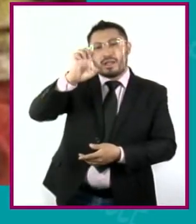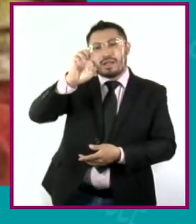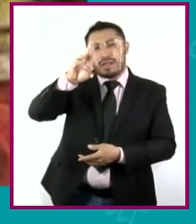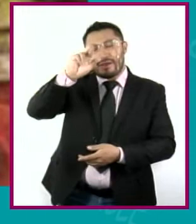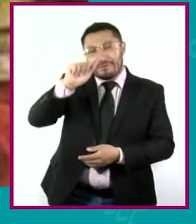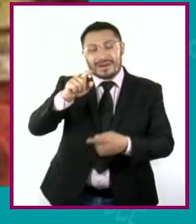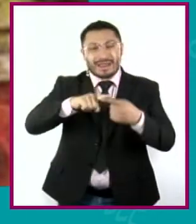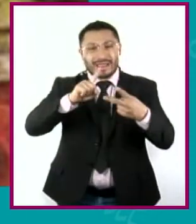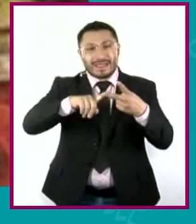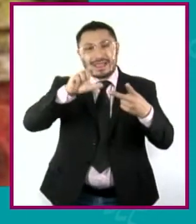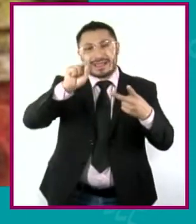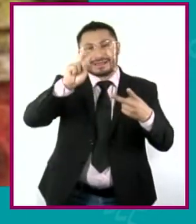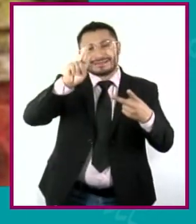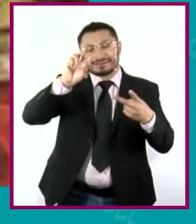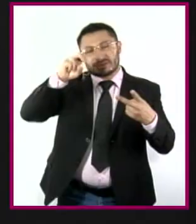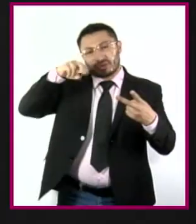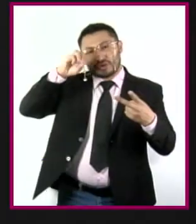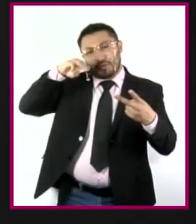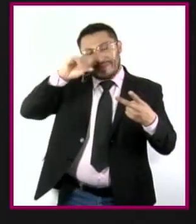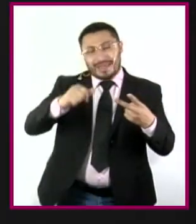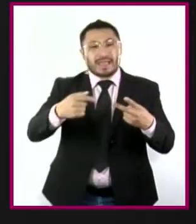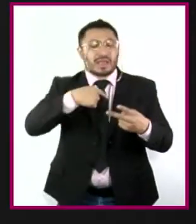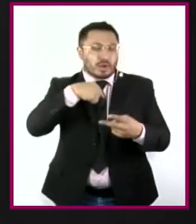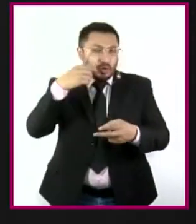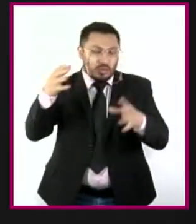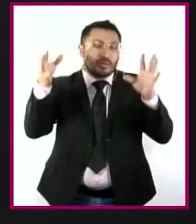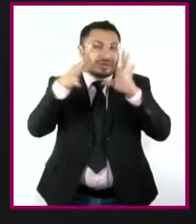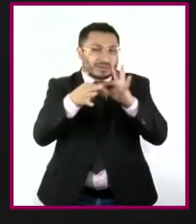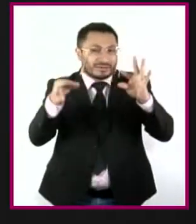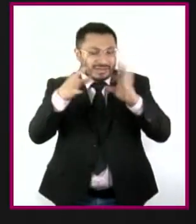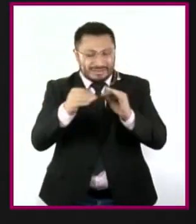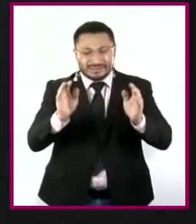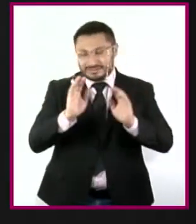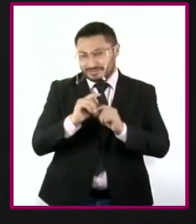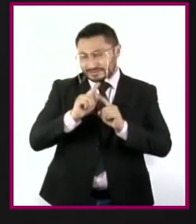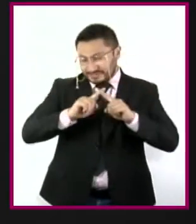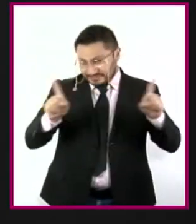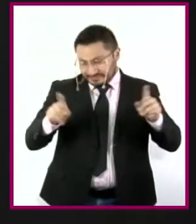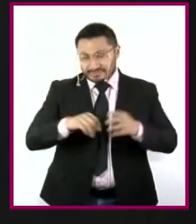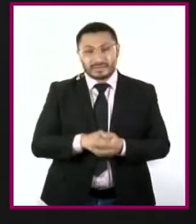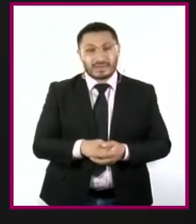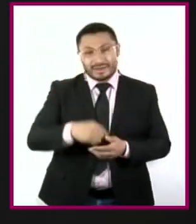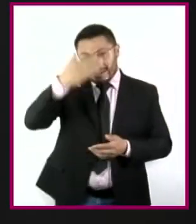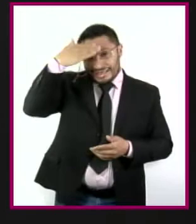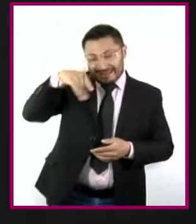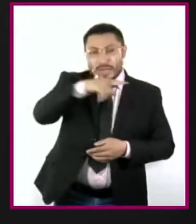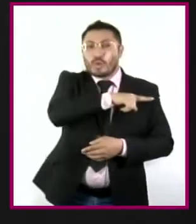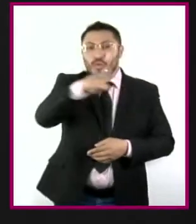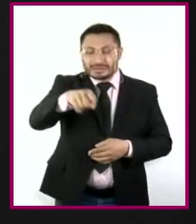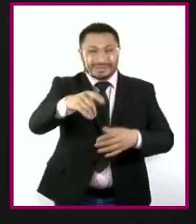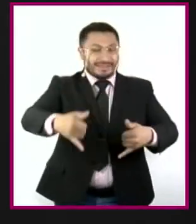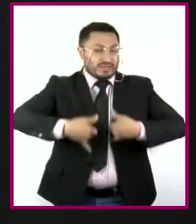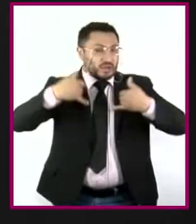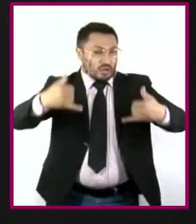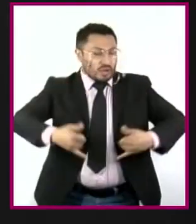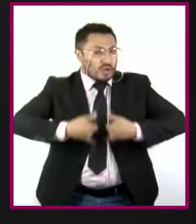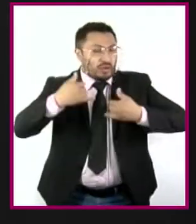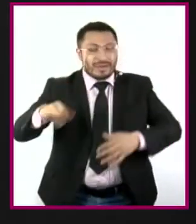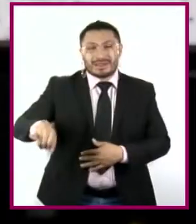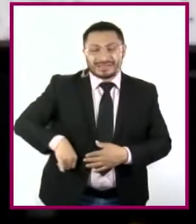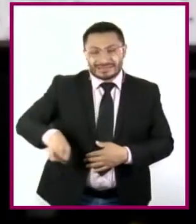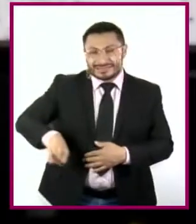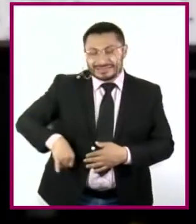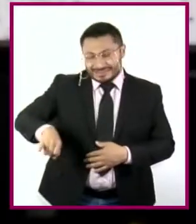bueno, en esta ocasión no vengo a hablar sobre mí. Sé que ustedes dos y muchos jóvenes en TV están interesados en descubrir el mundo de